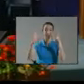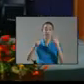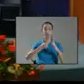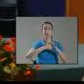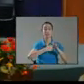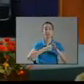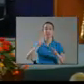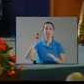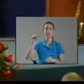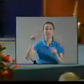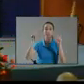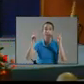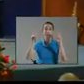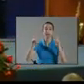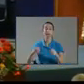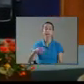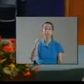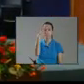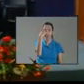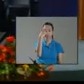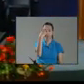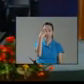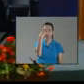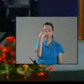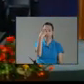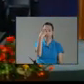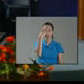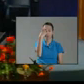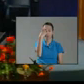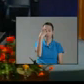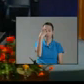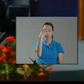Pero sí les gusta cuando uno le dice, mi señora.